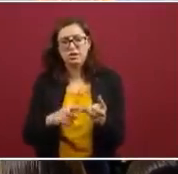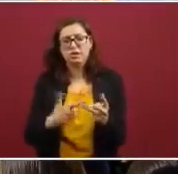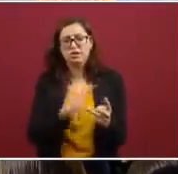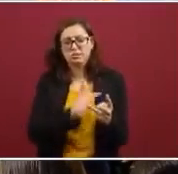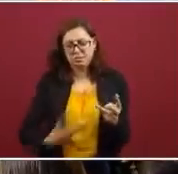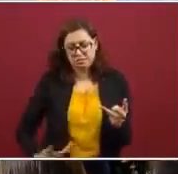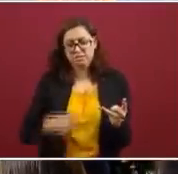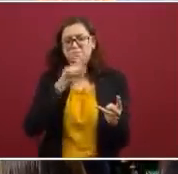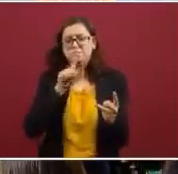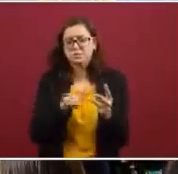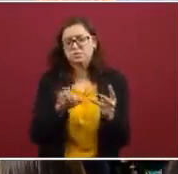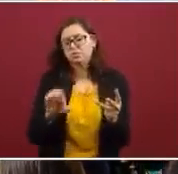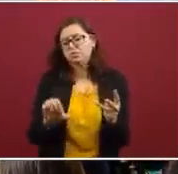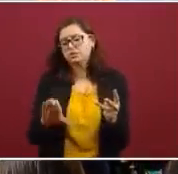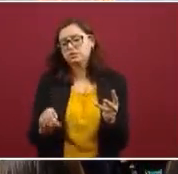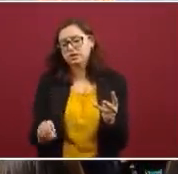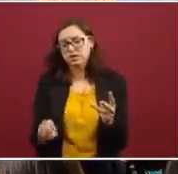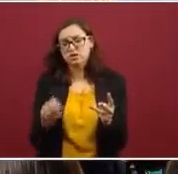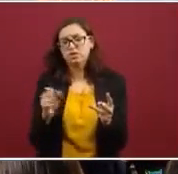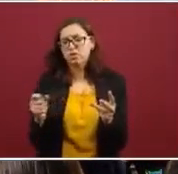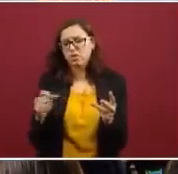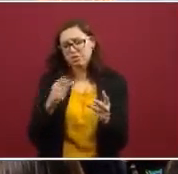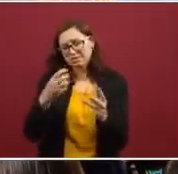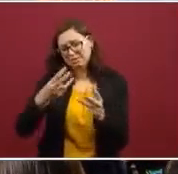CEO de Mizuho Securities.